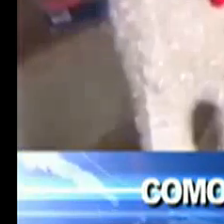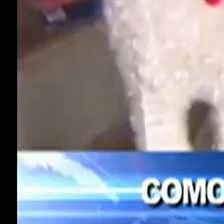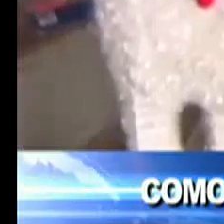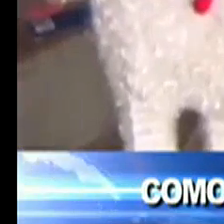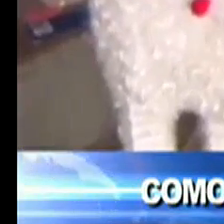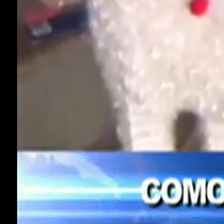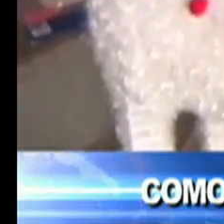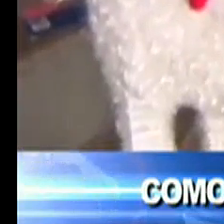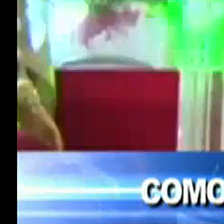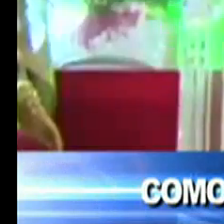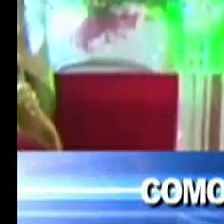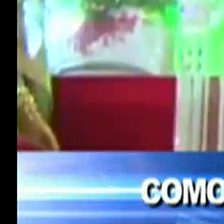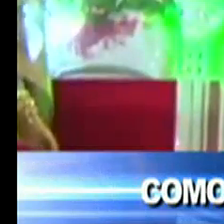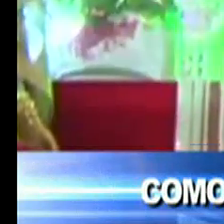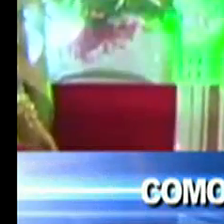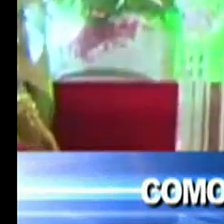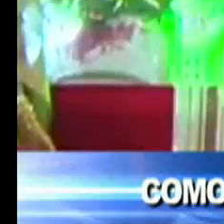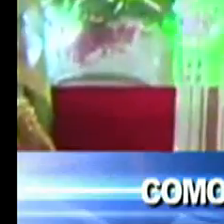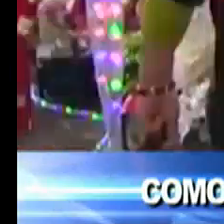navideña.